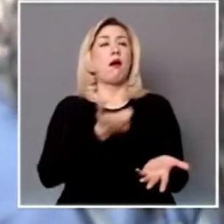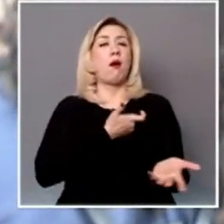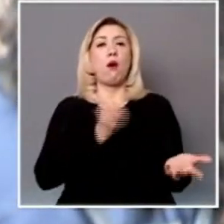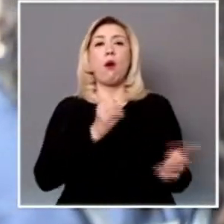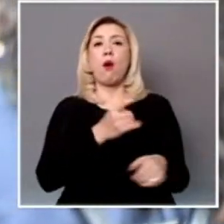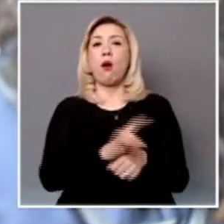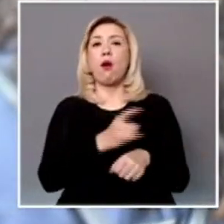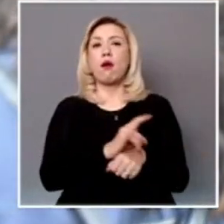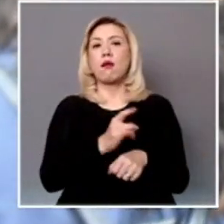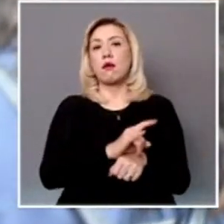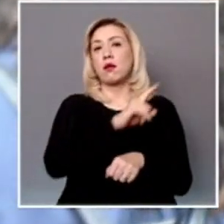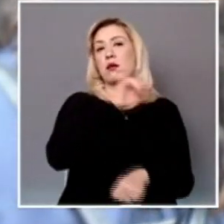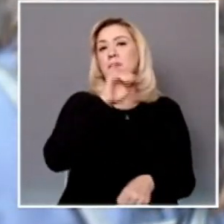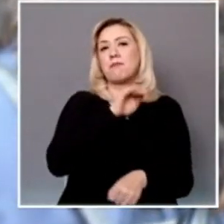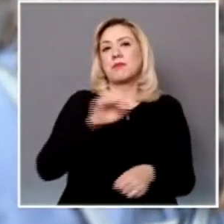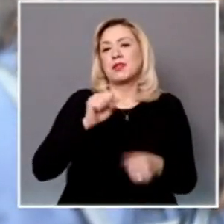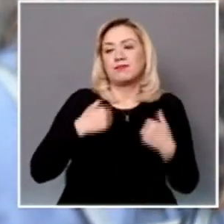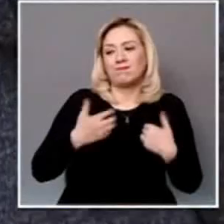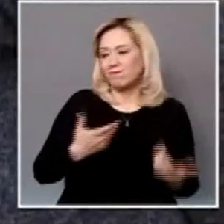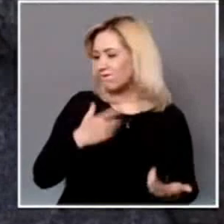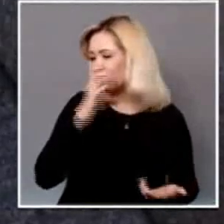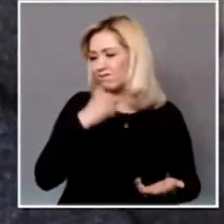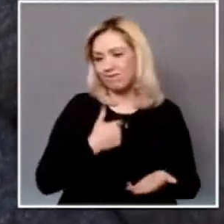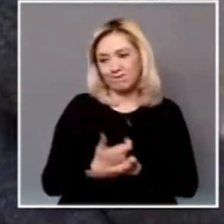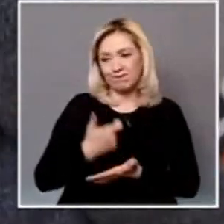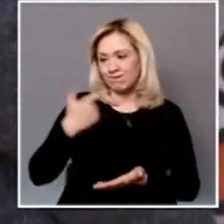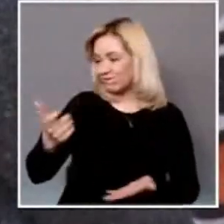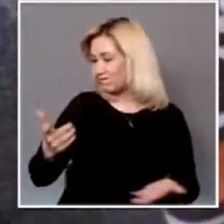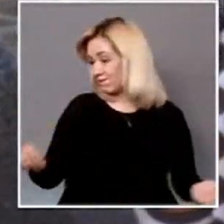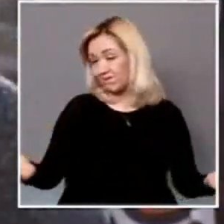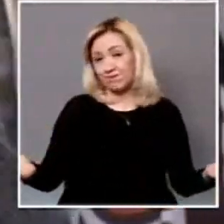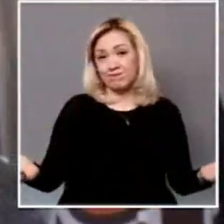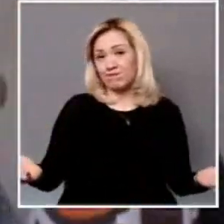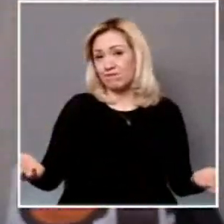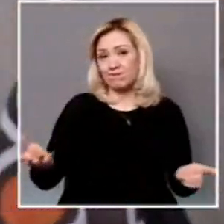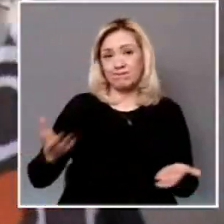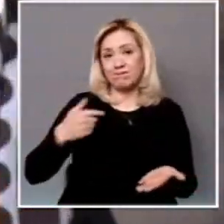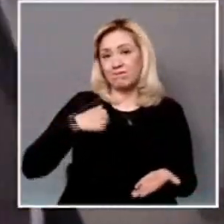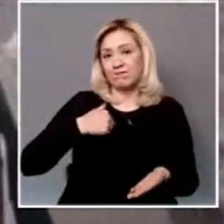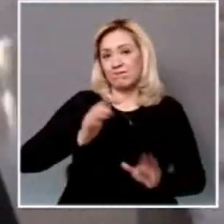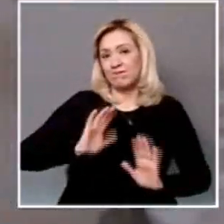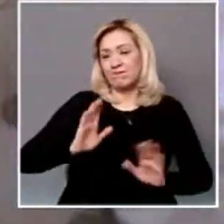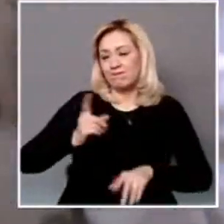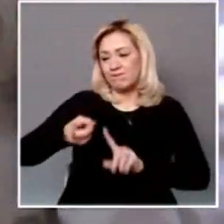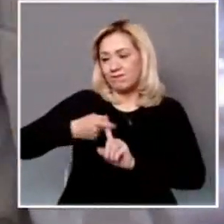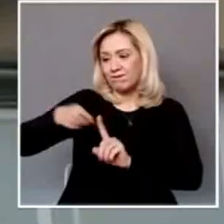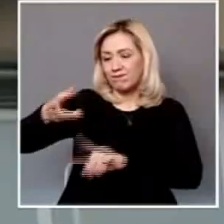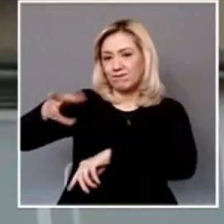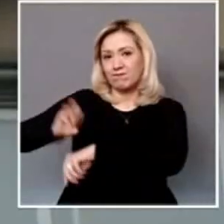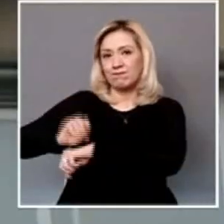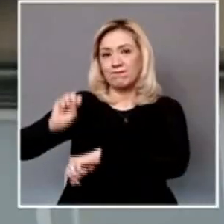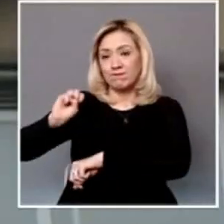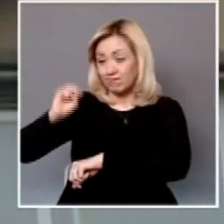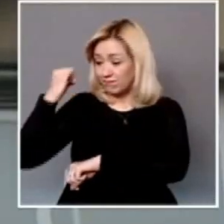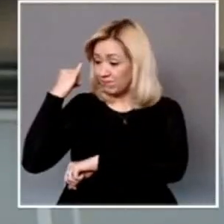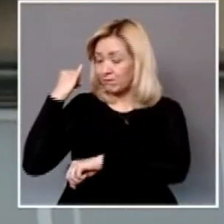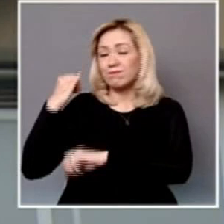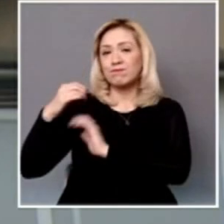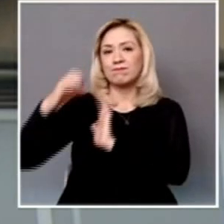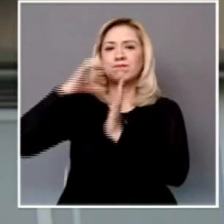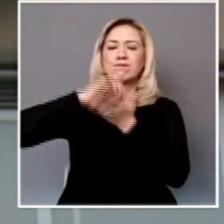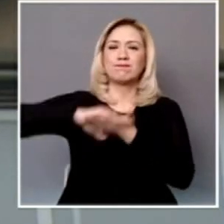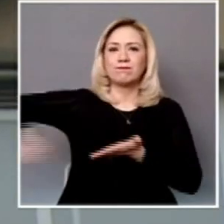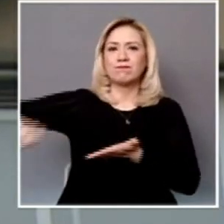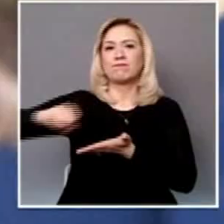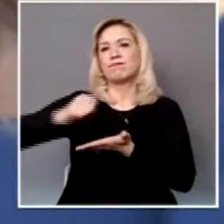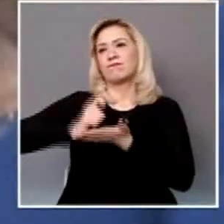mensual correspondiente. De ahí que dicha acción no puede considerarse como un acto de autoridad para efectos de la procedencia del